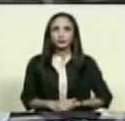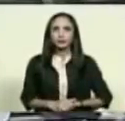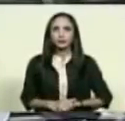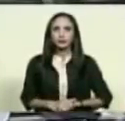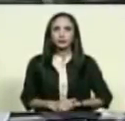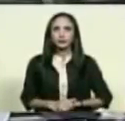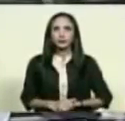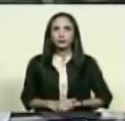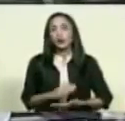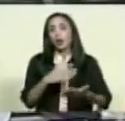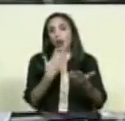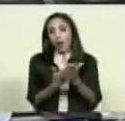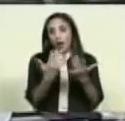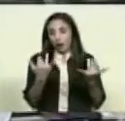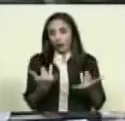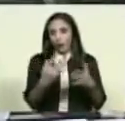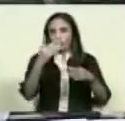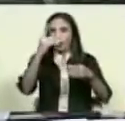Hasta ahora están